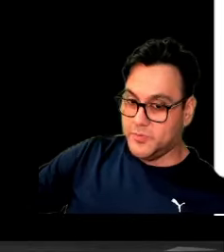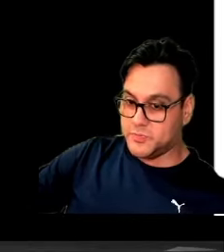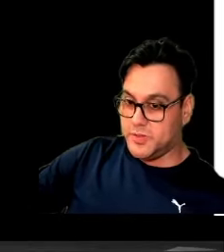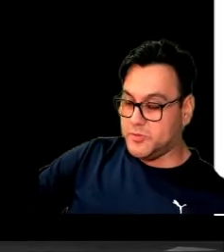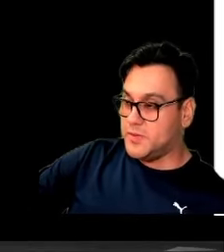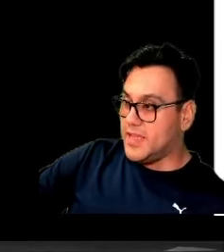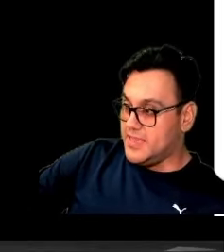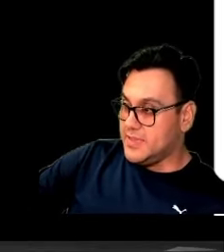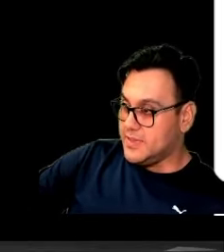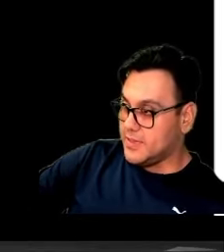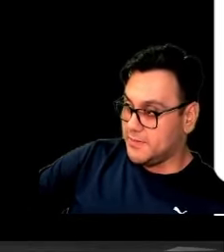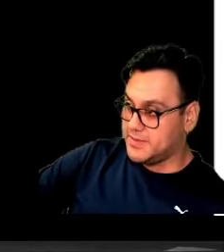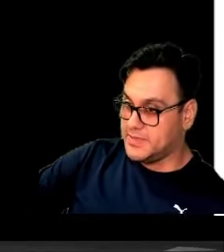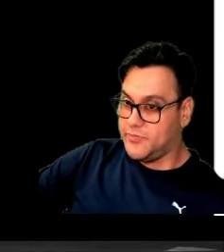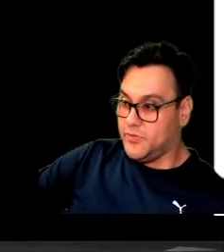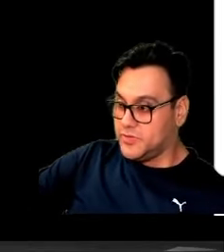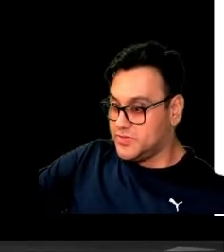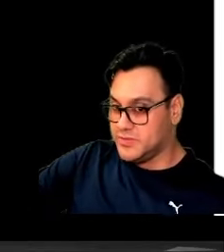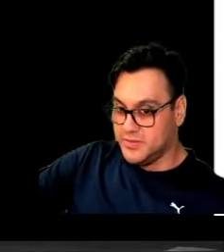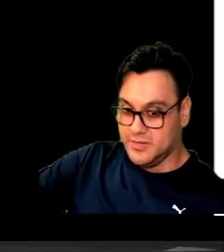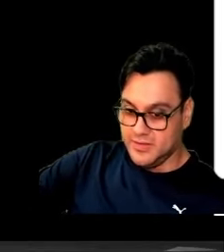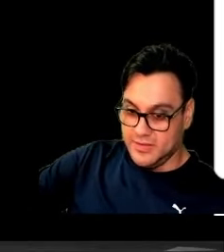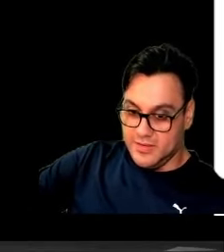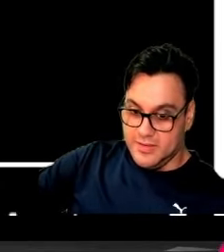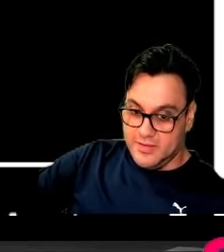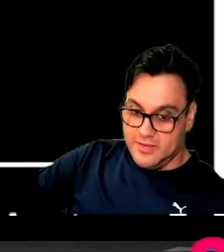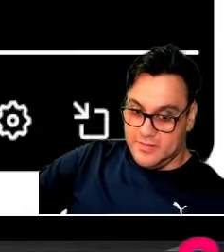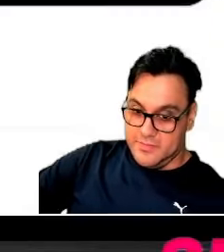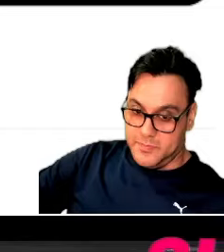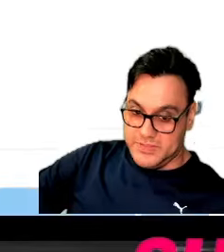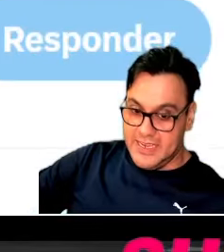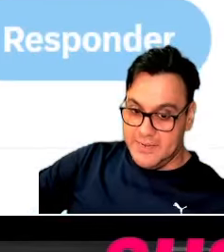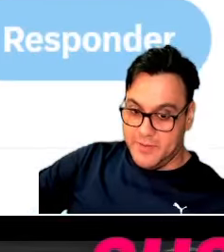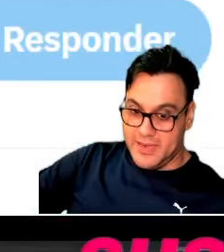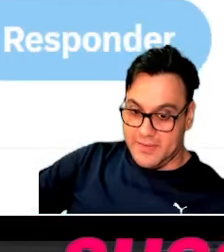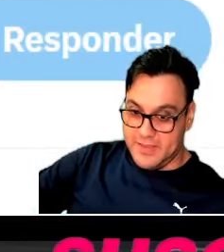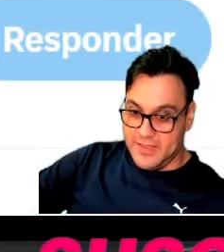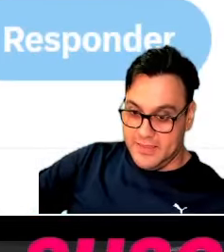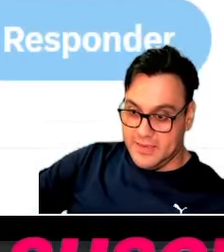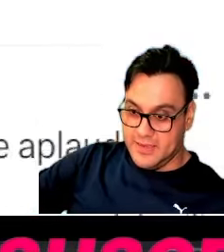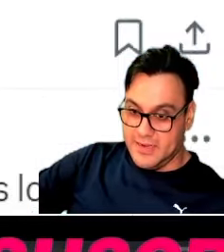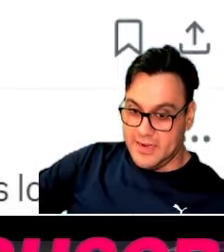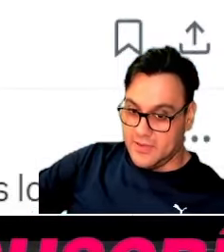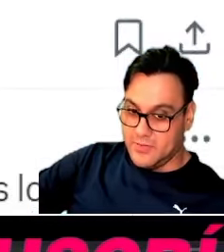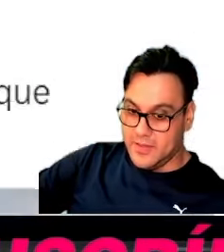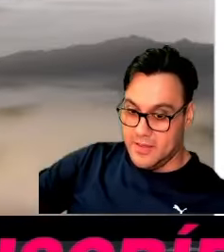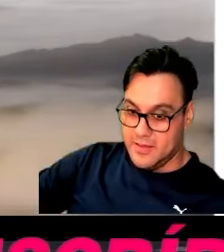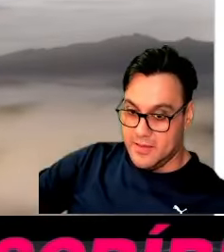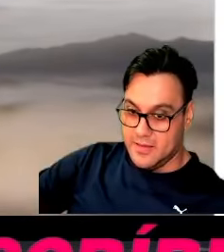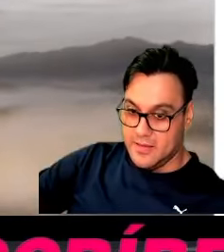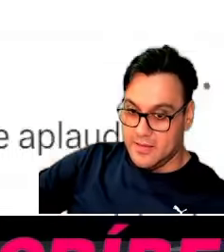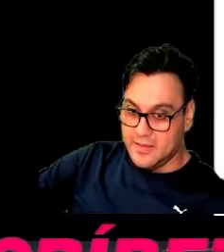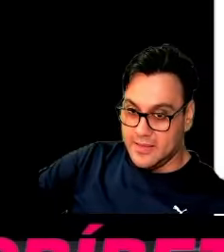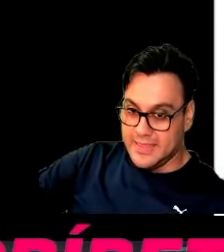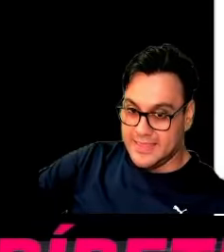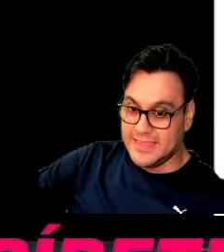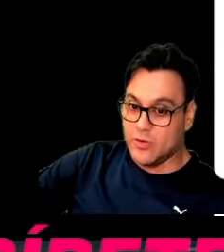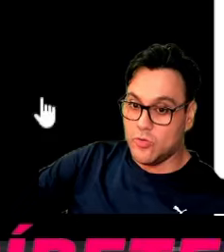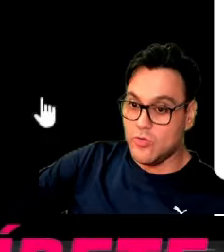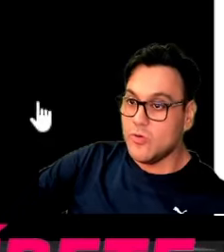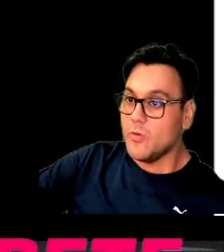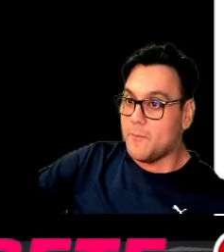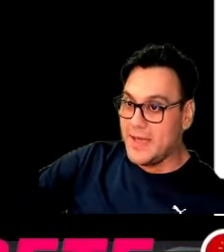Bueno, pues podemos ver ahí que Vicente Fox, pues ya ni puede caminar, tiene que ir en ayuda.